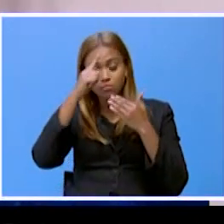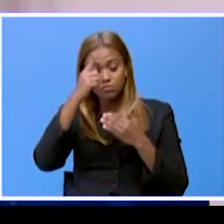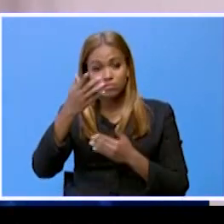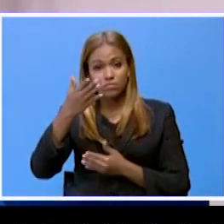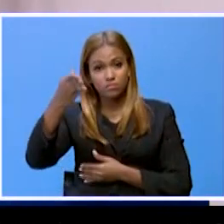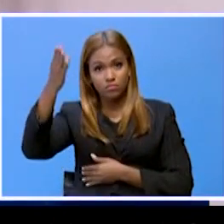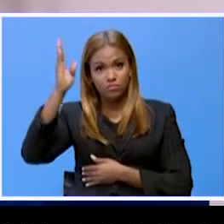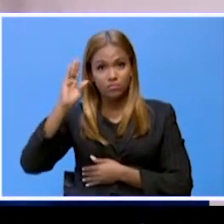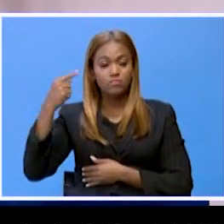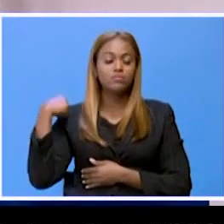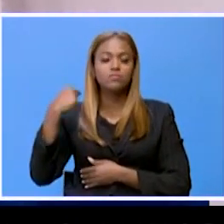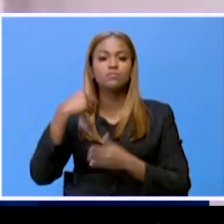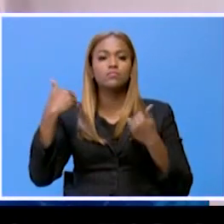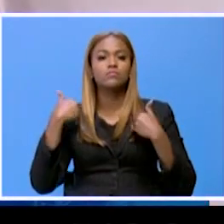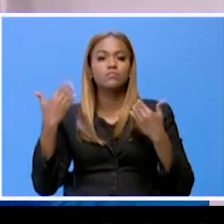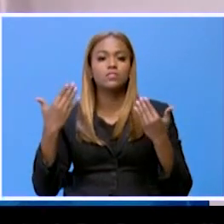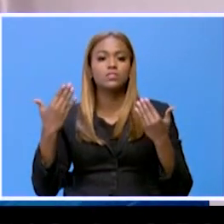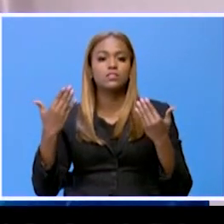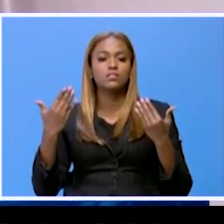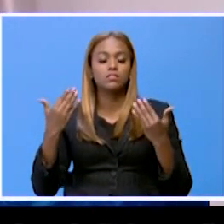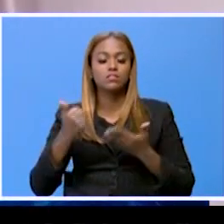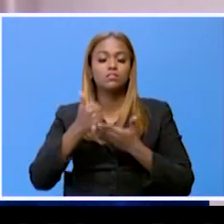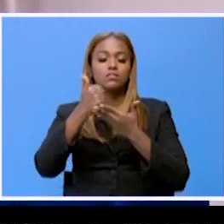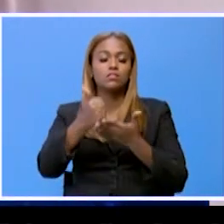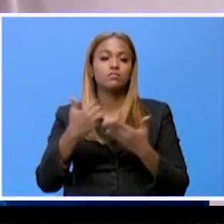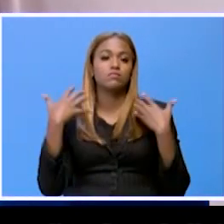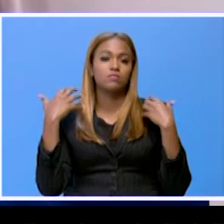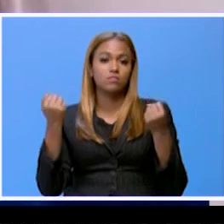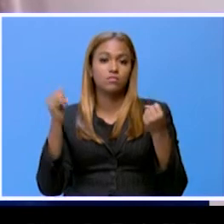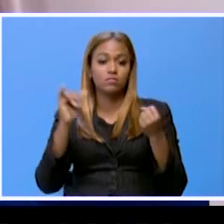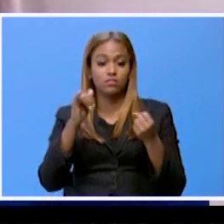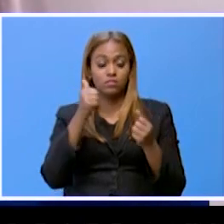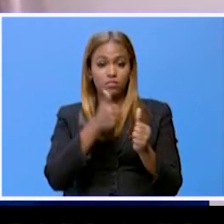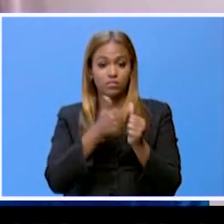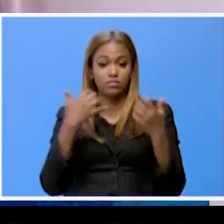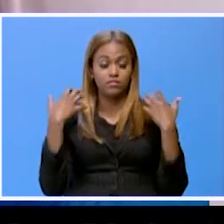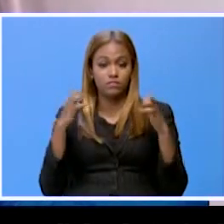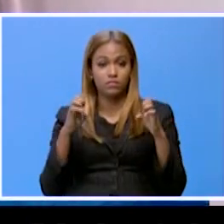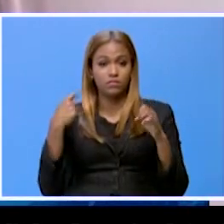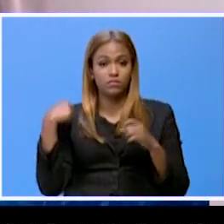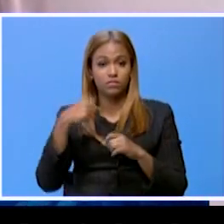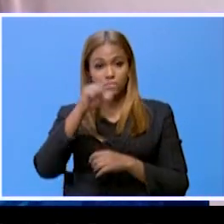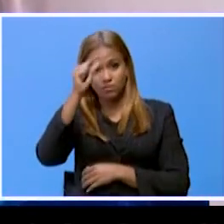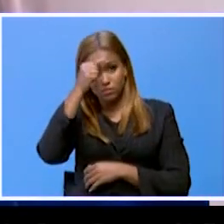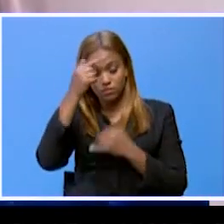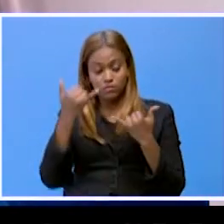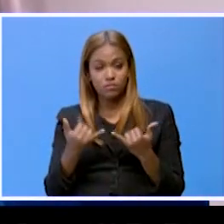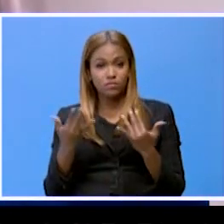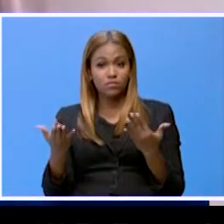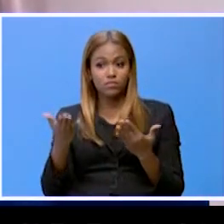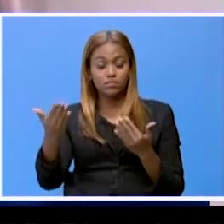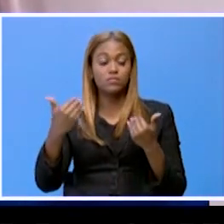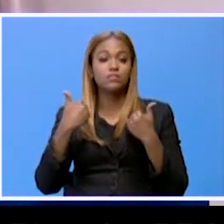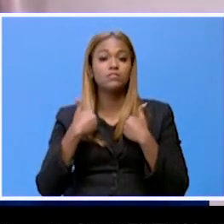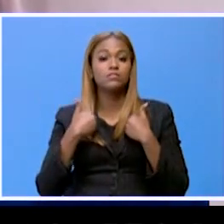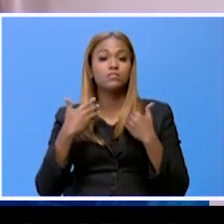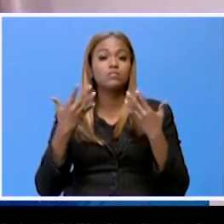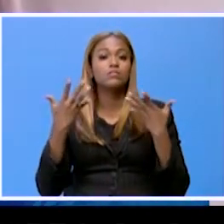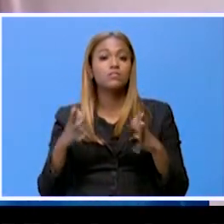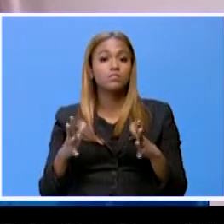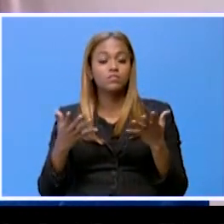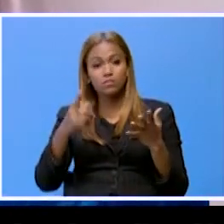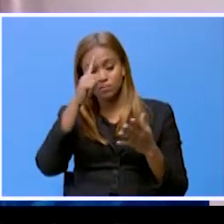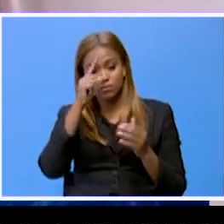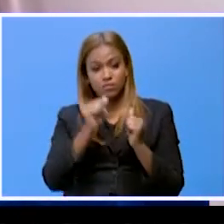Señor, tenemos una puerta de salida y al esfuerzo de nuestro gobierno que existe ya